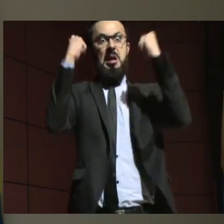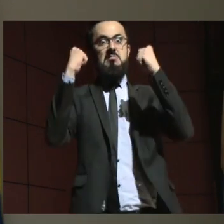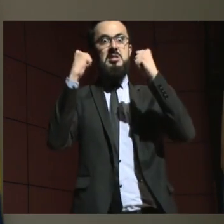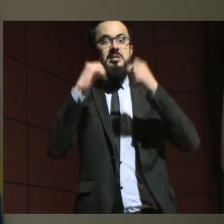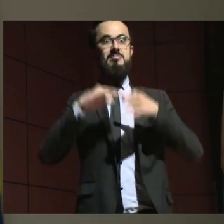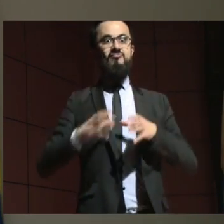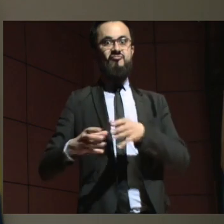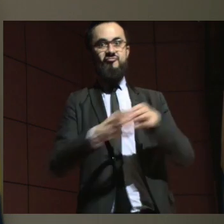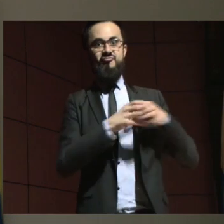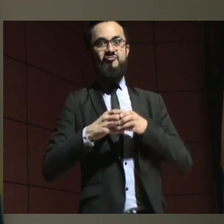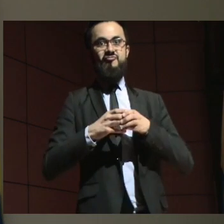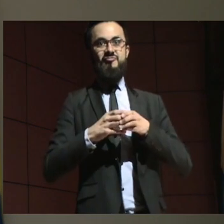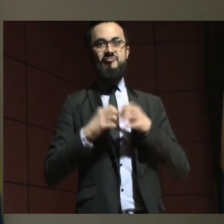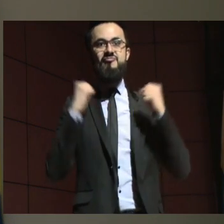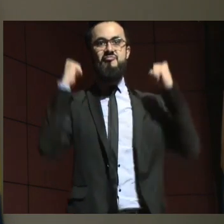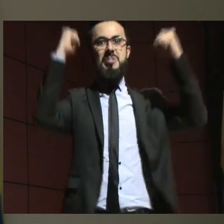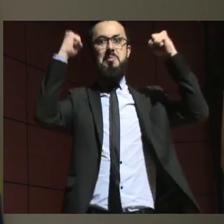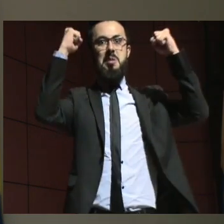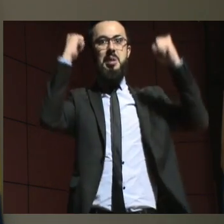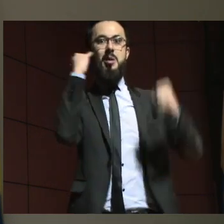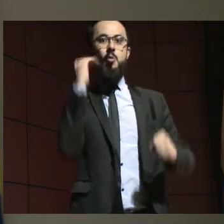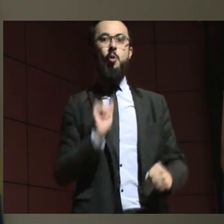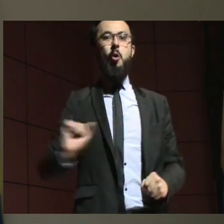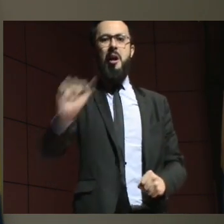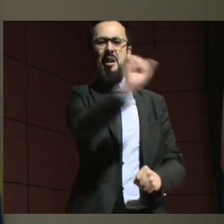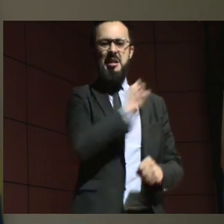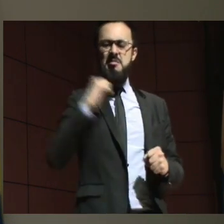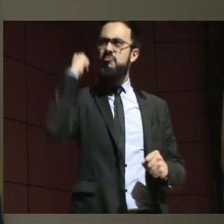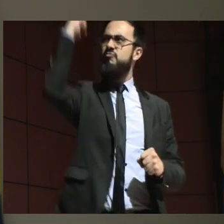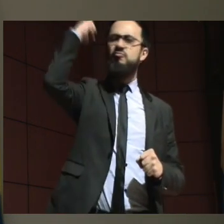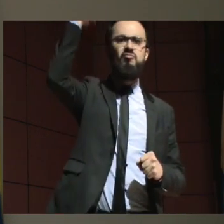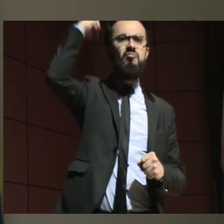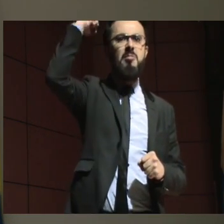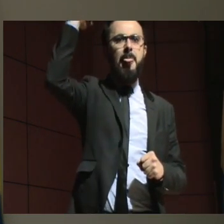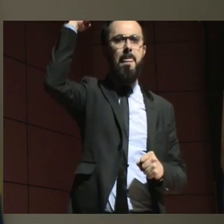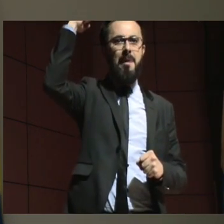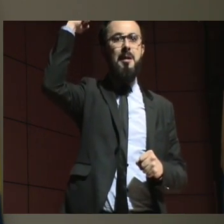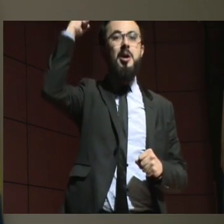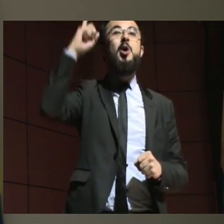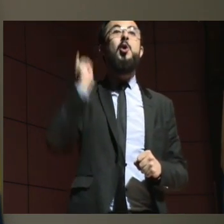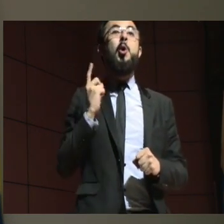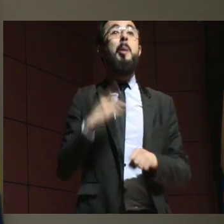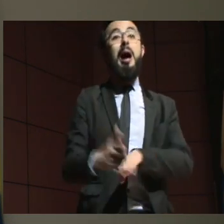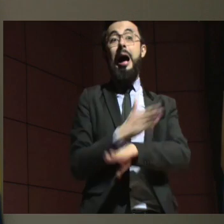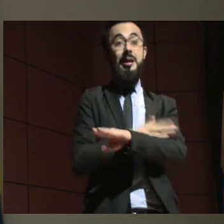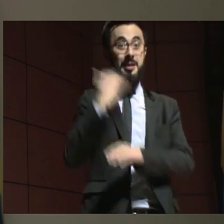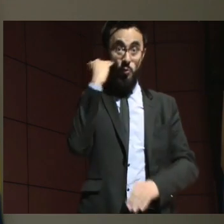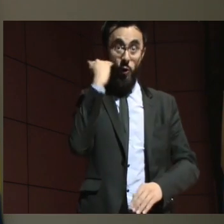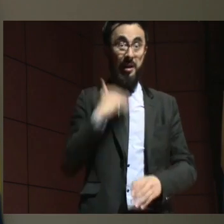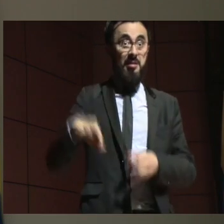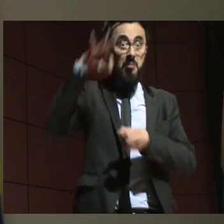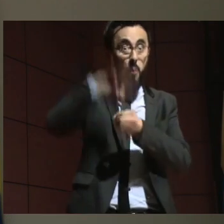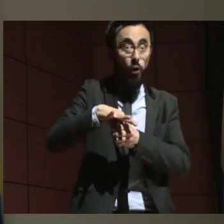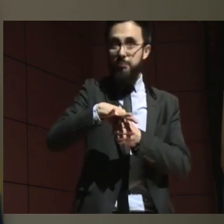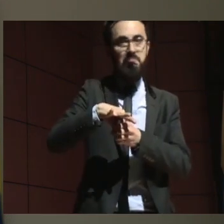personalidad jurídica, en términos de que la negación de ese reconocimiento impide algo